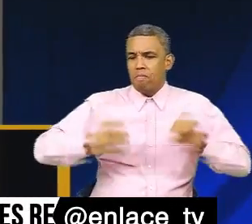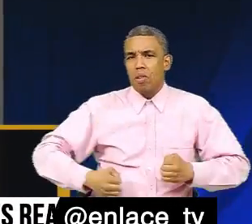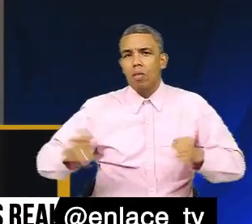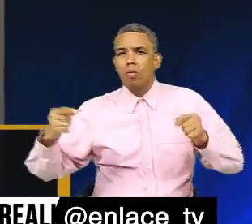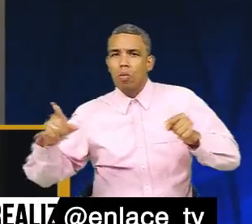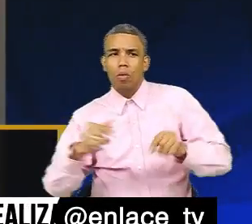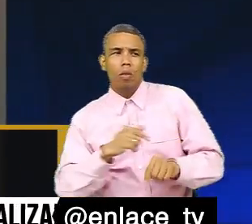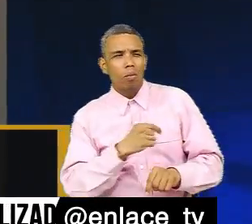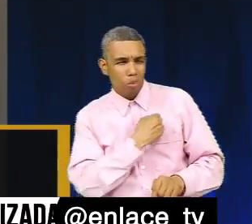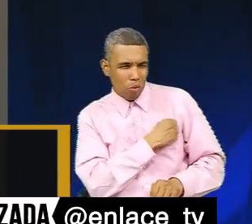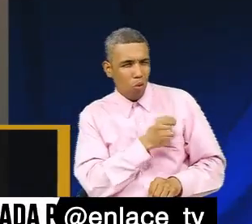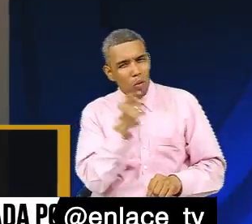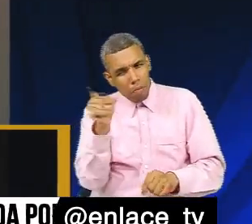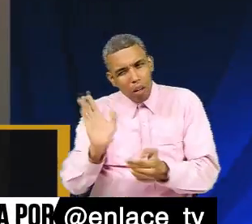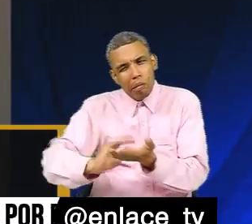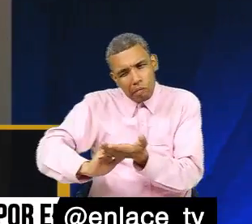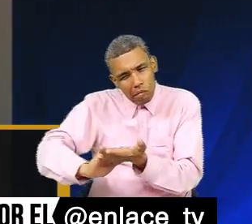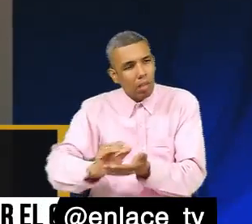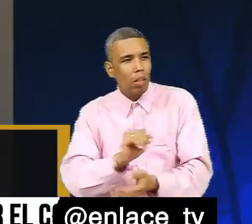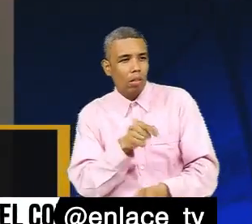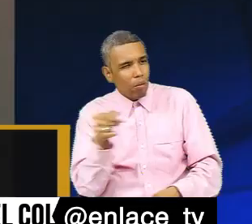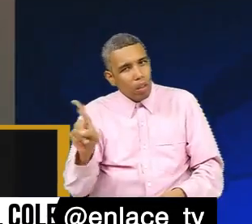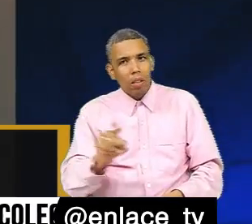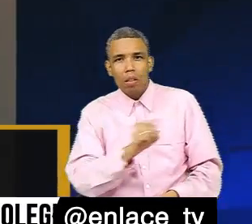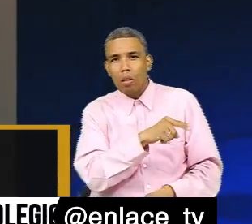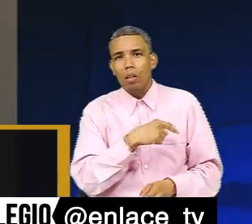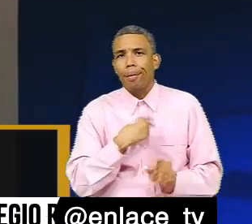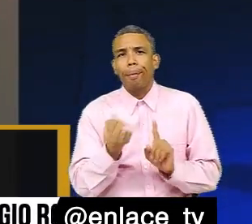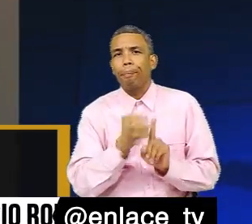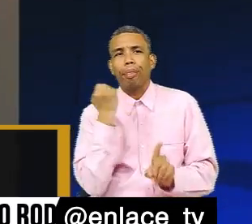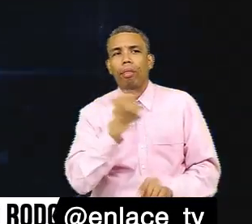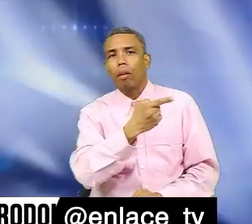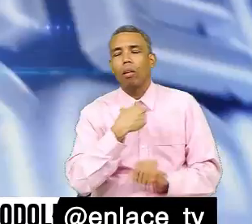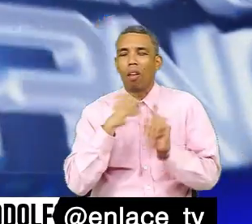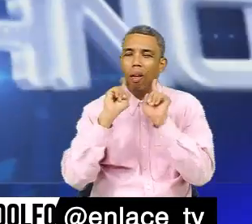respectivo reclamo en repetidas ocasiones sin obtener respuesta de su